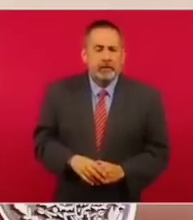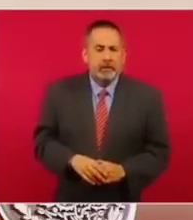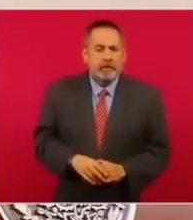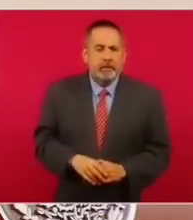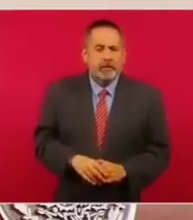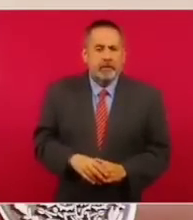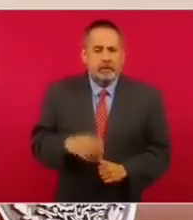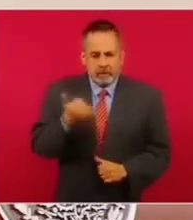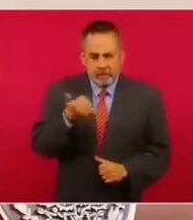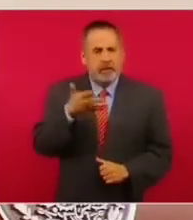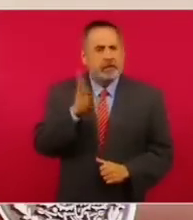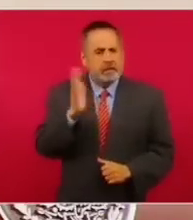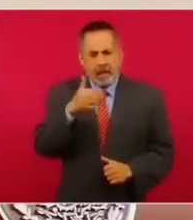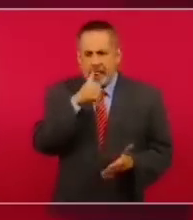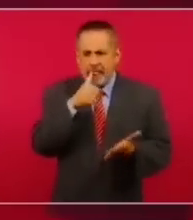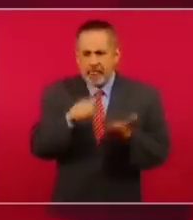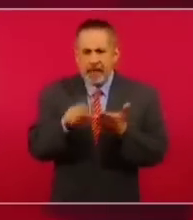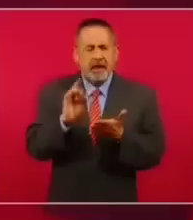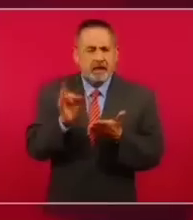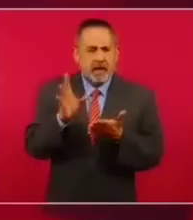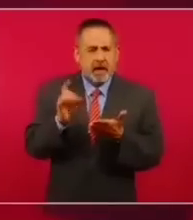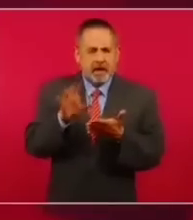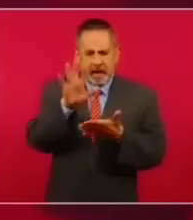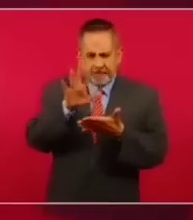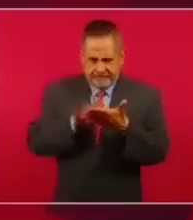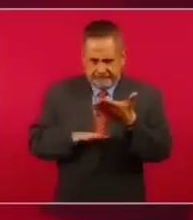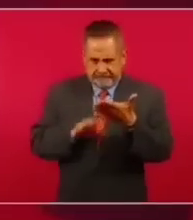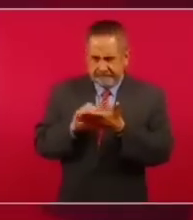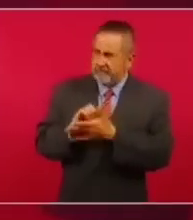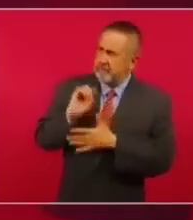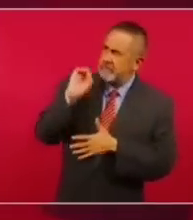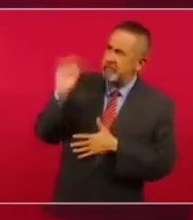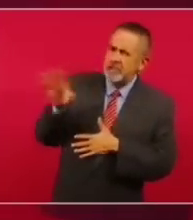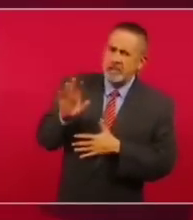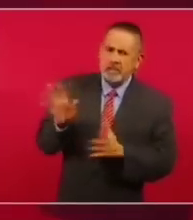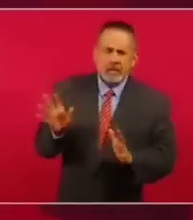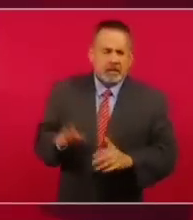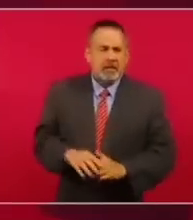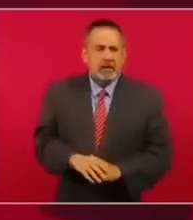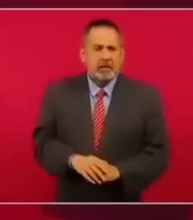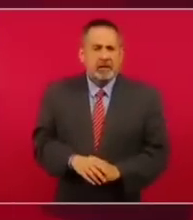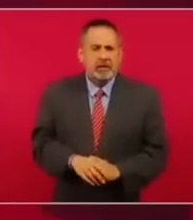y ya lo hice y como